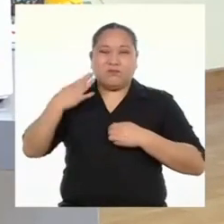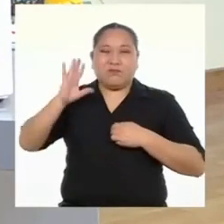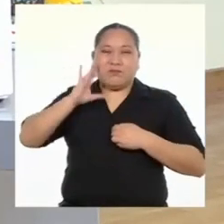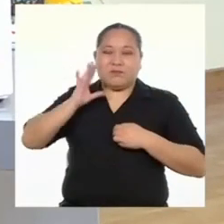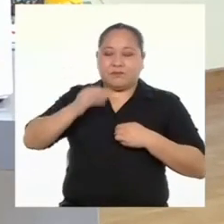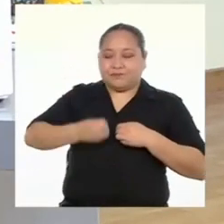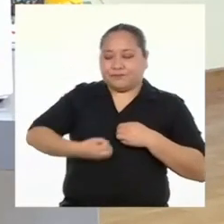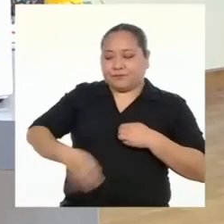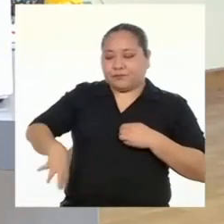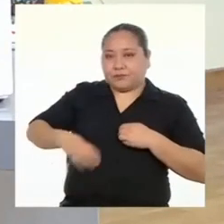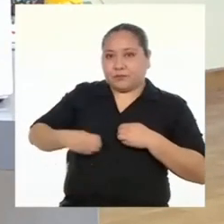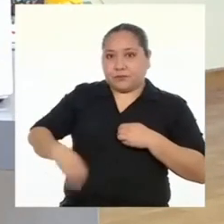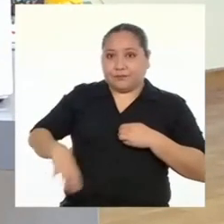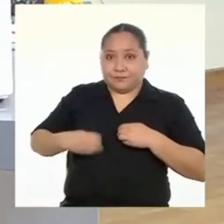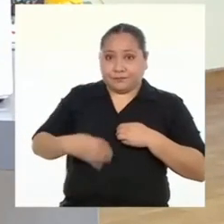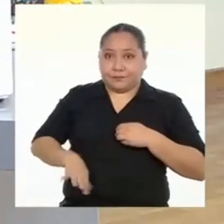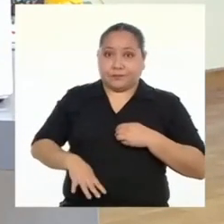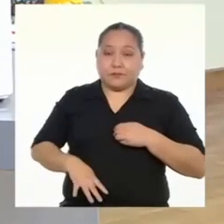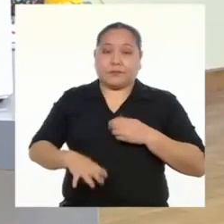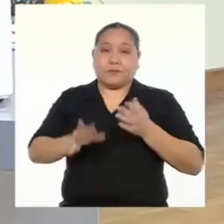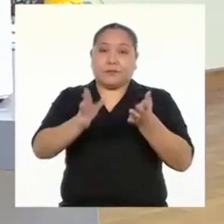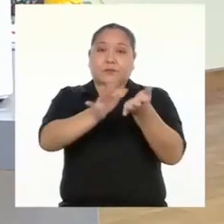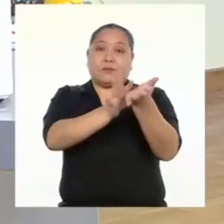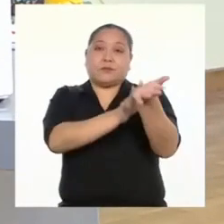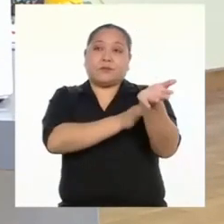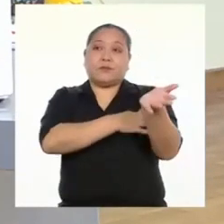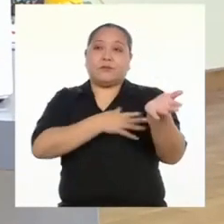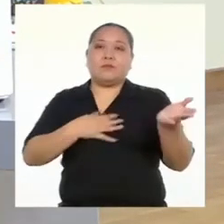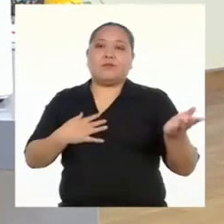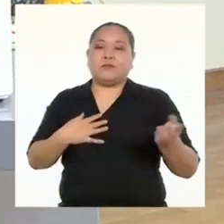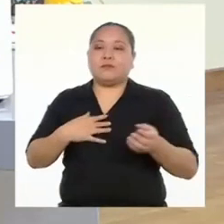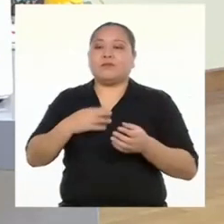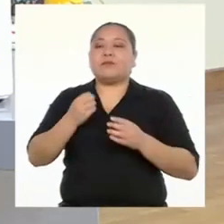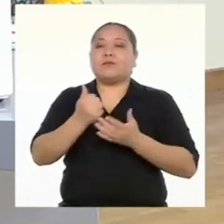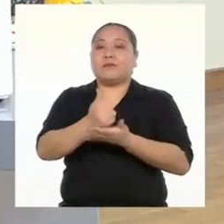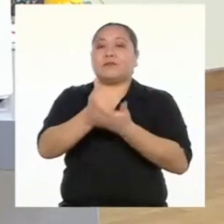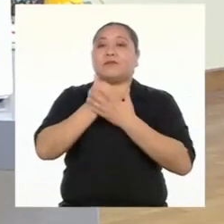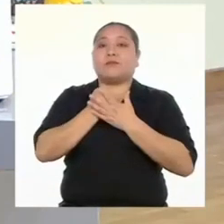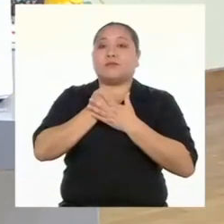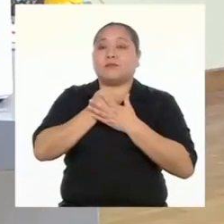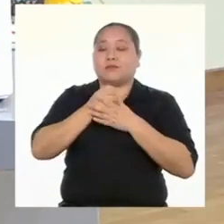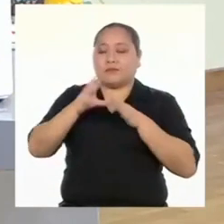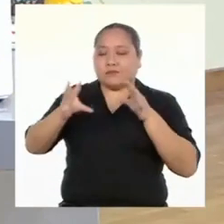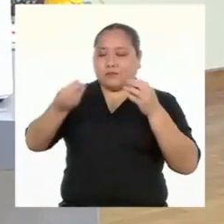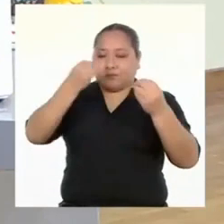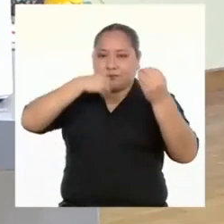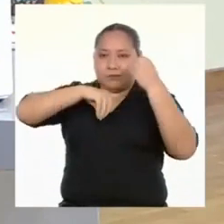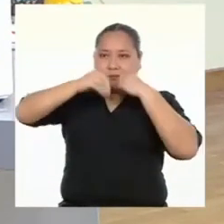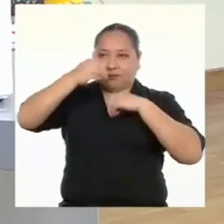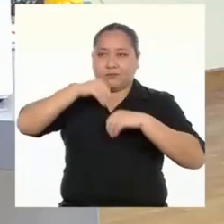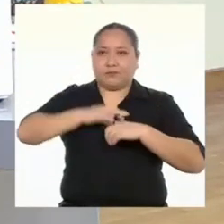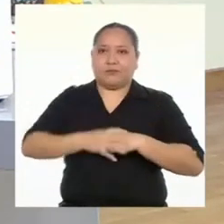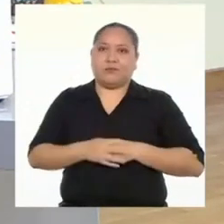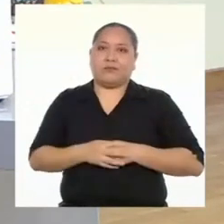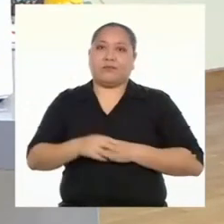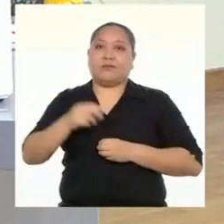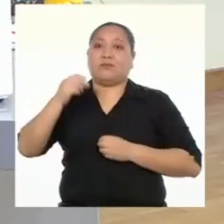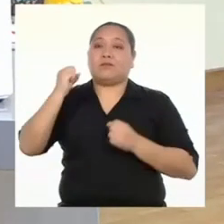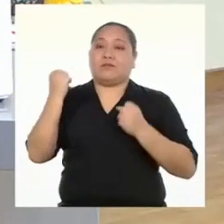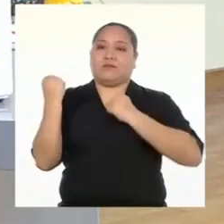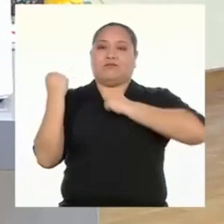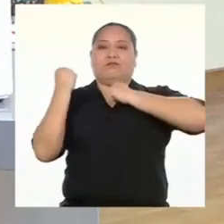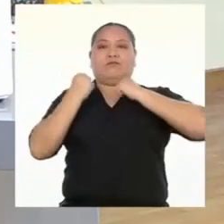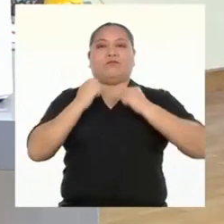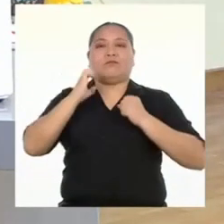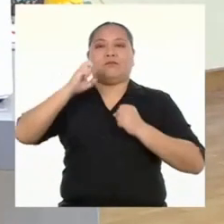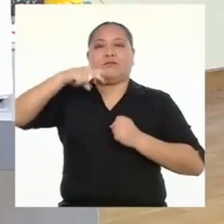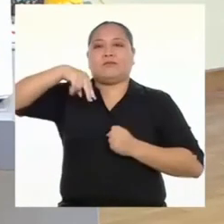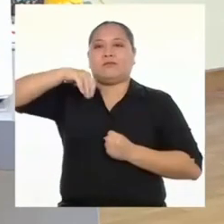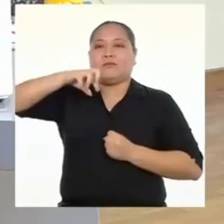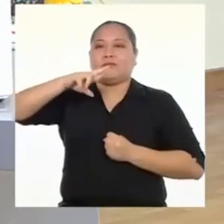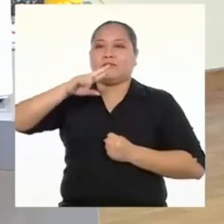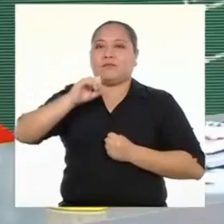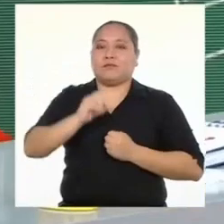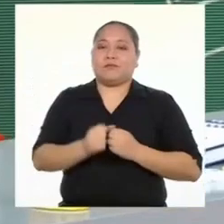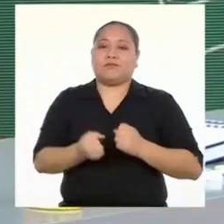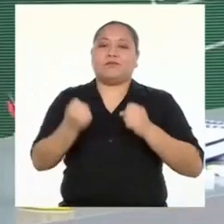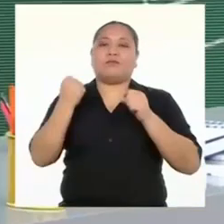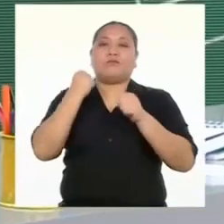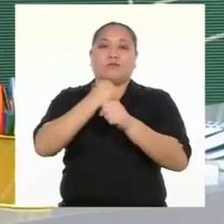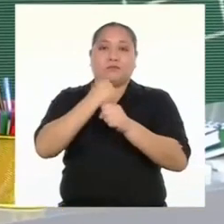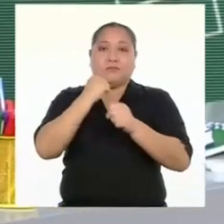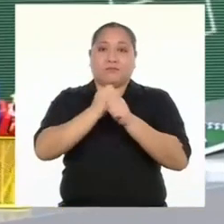para transformar y asimilar los alimentos, con el objetivo de obtener energía y los elementos necesarios para el buen funcionamiento de nuestro